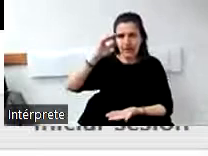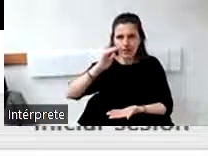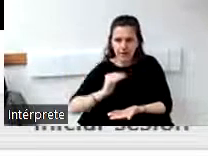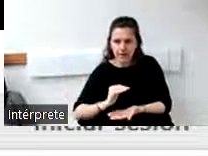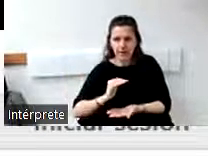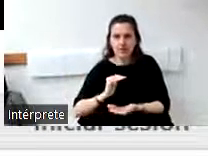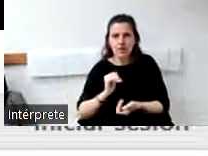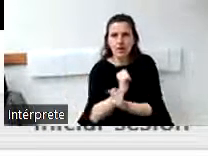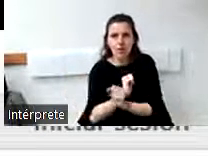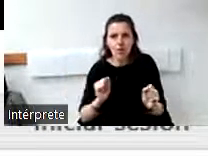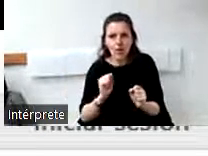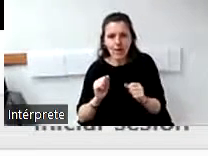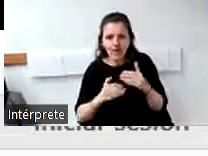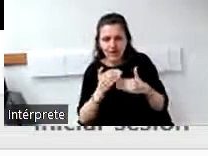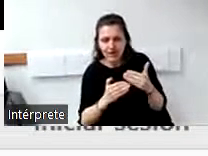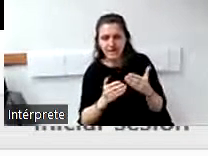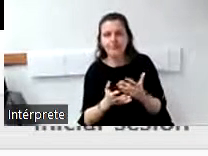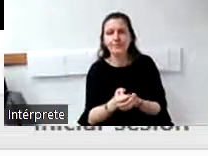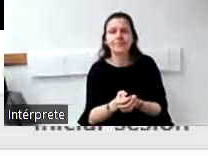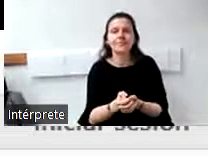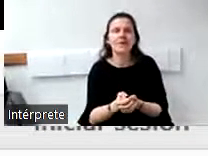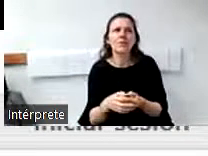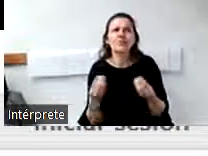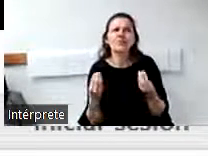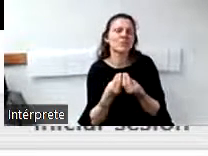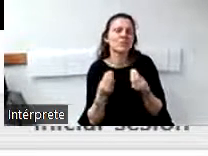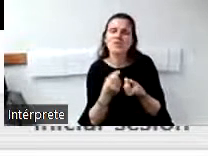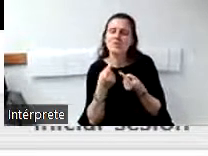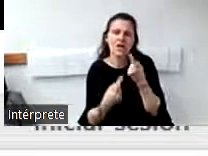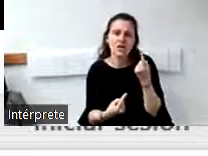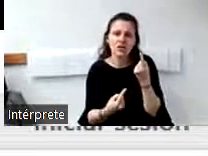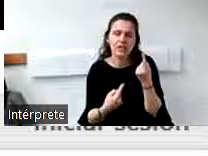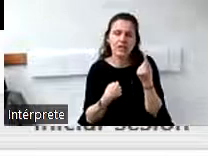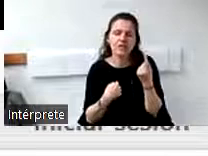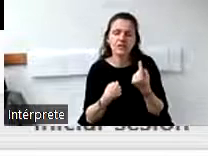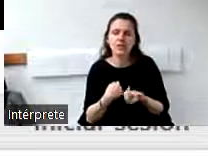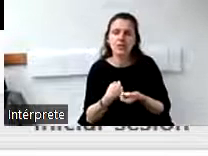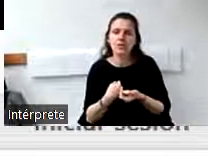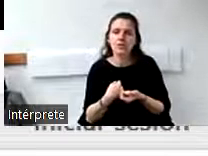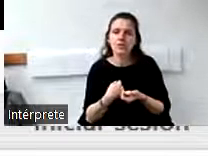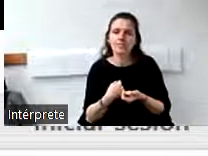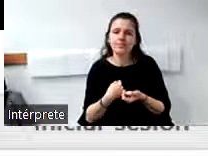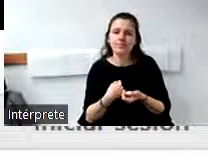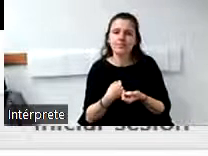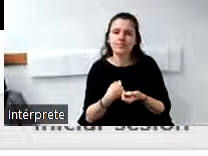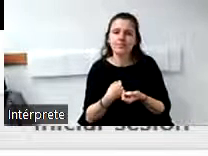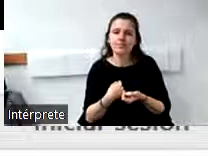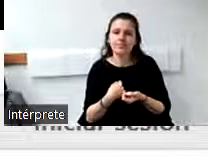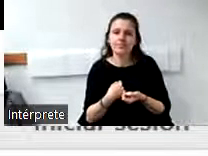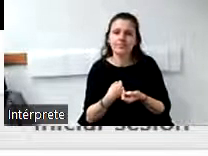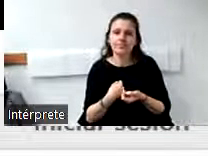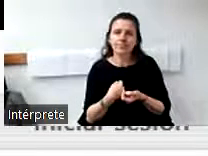cosas que están siendo dichas, que yo lo que le estamos sugiriendo es, esto debe